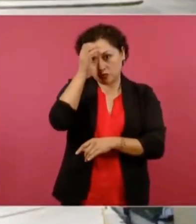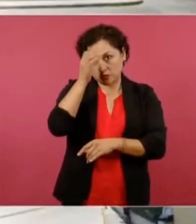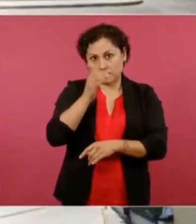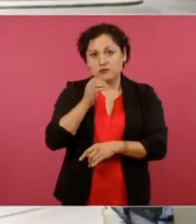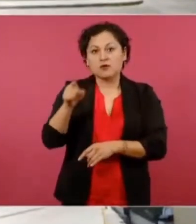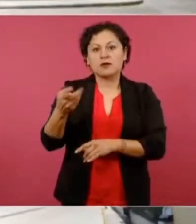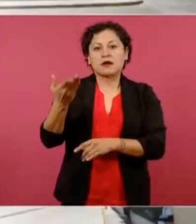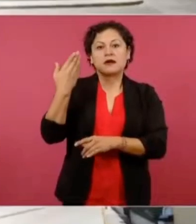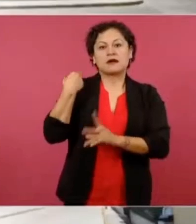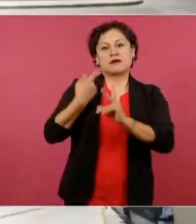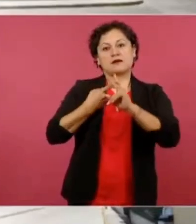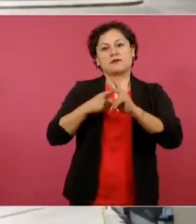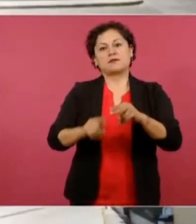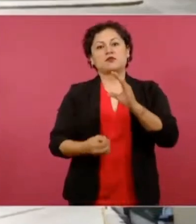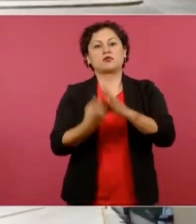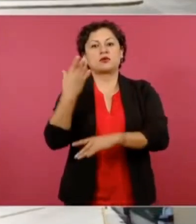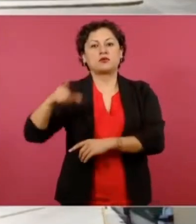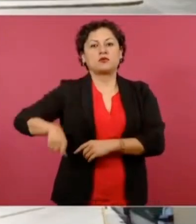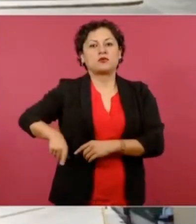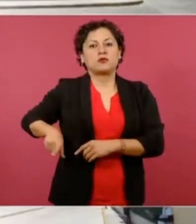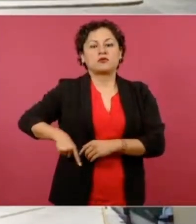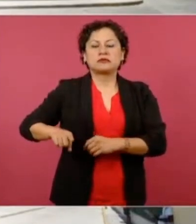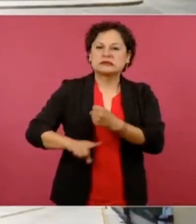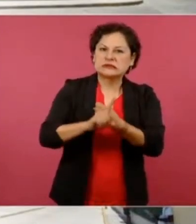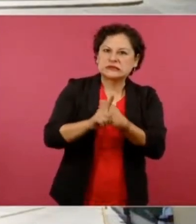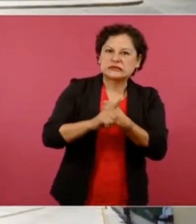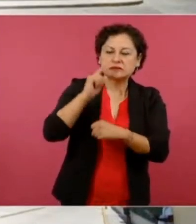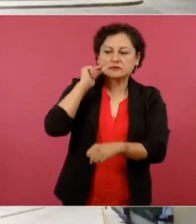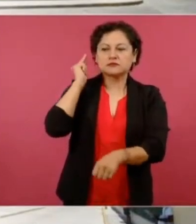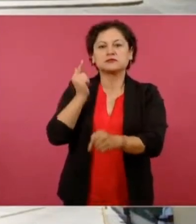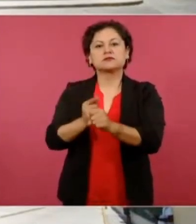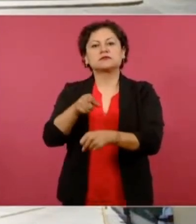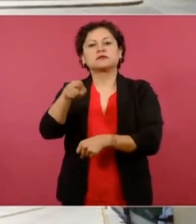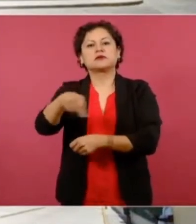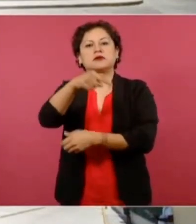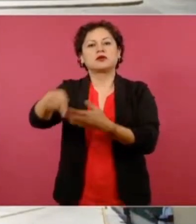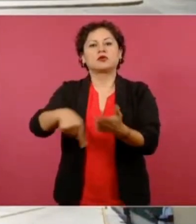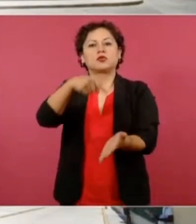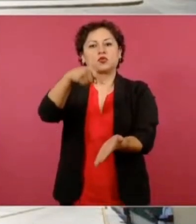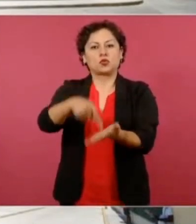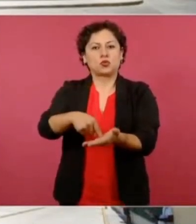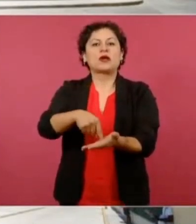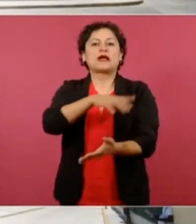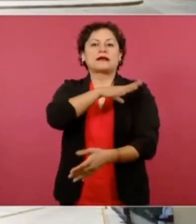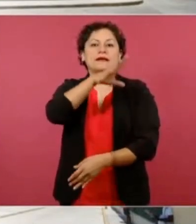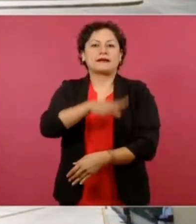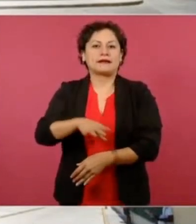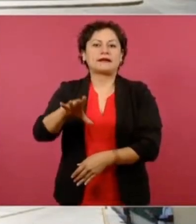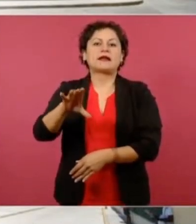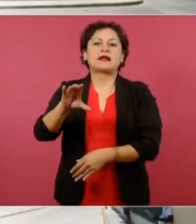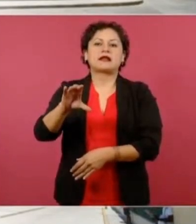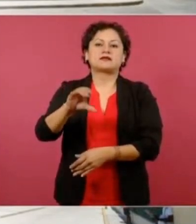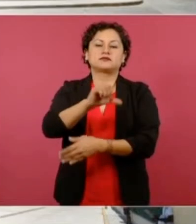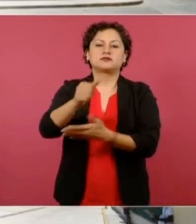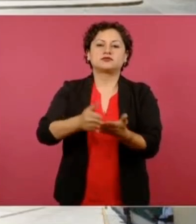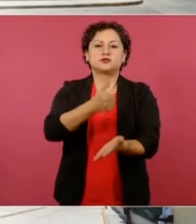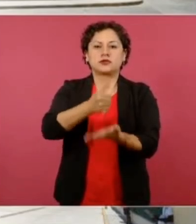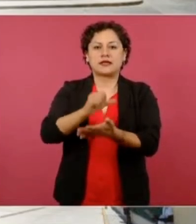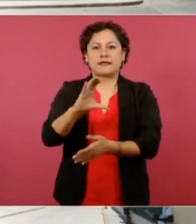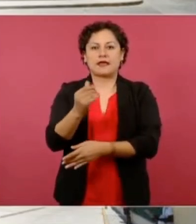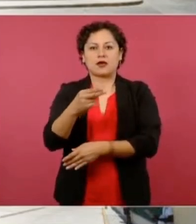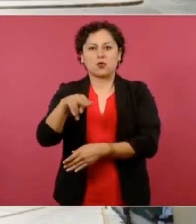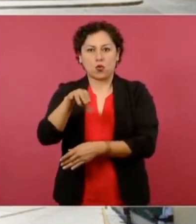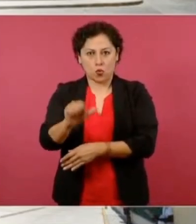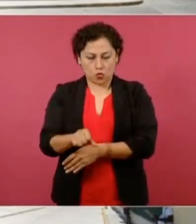de la administración. Encontramos por parte del Seguro Social un hospital general de zona allá en Ciudad Acuña, en Coahuila, que había iniciado